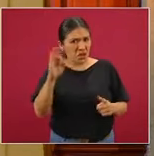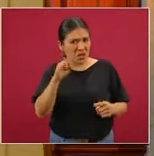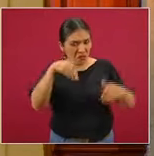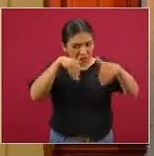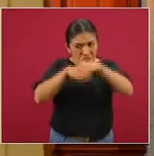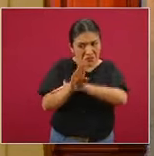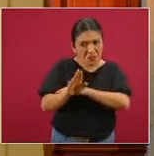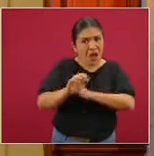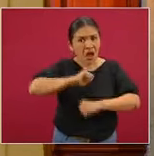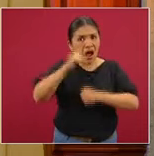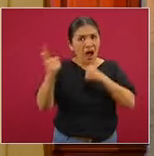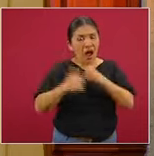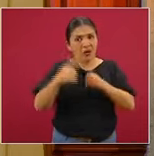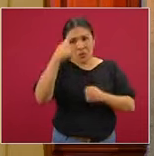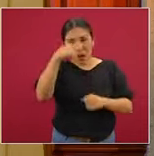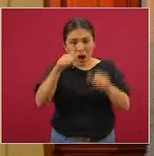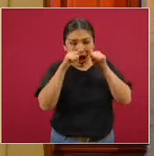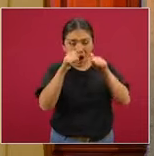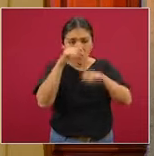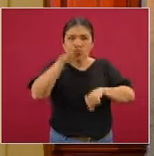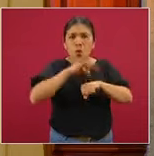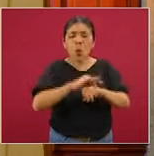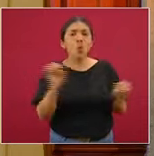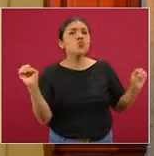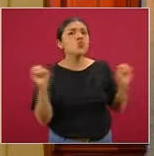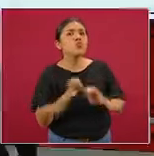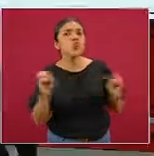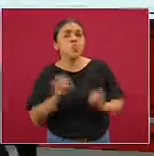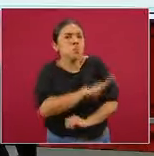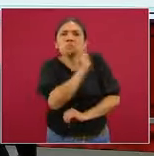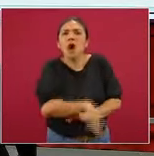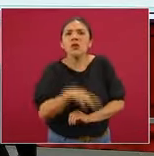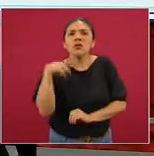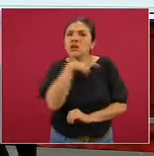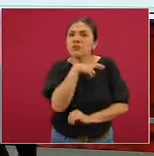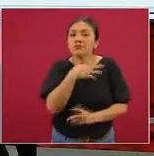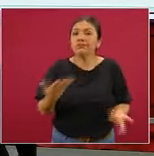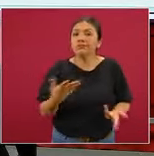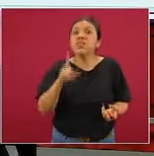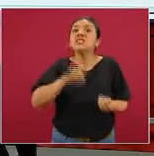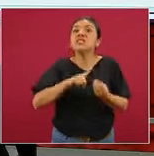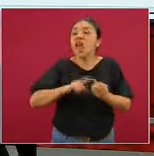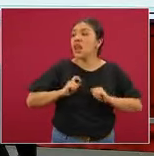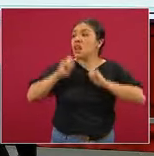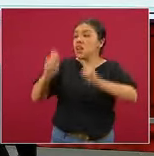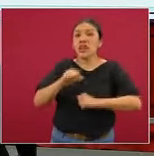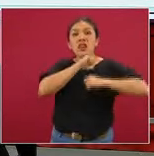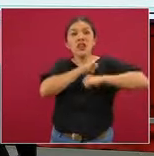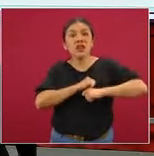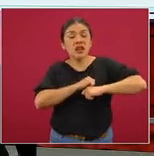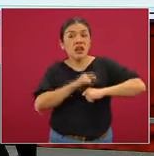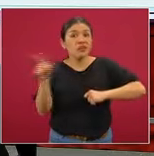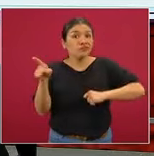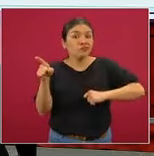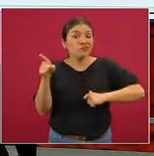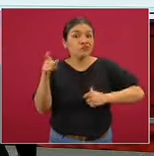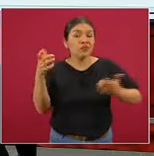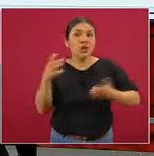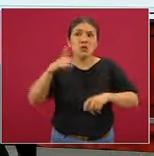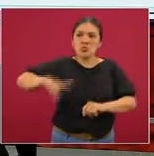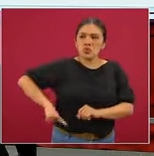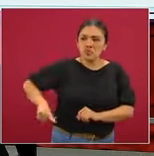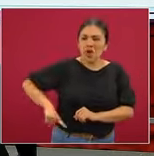momento determinado a una atención médica. Entonces, el área correspondiente, sea la jurisdicción sanitaria o el